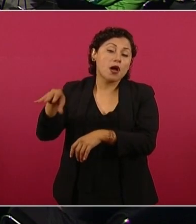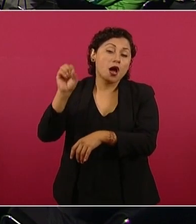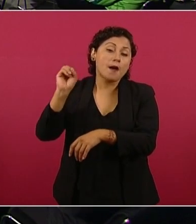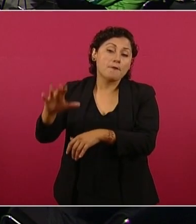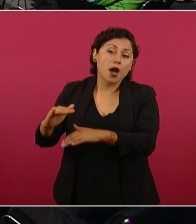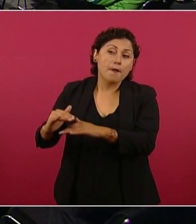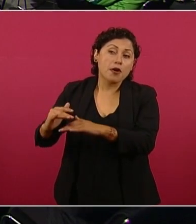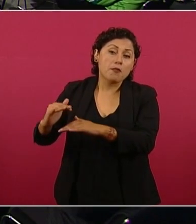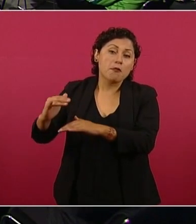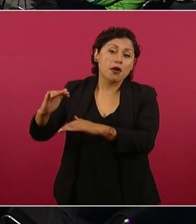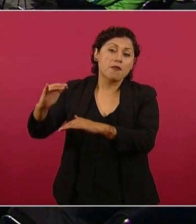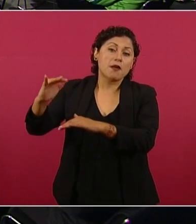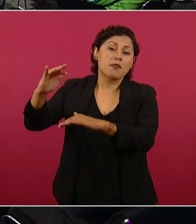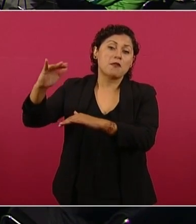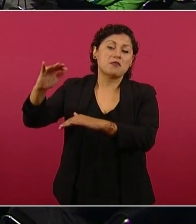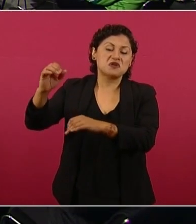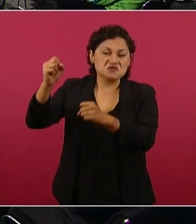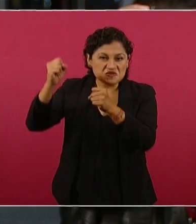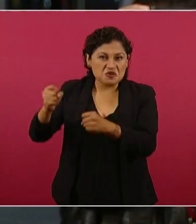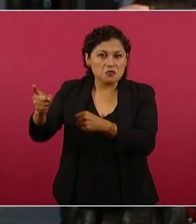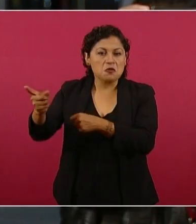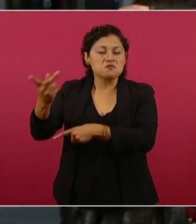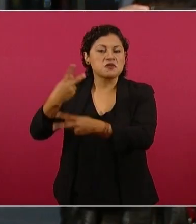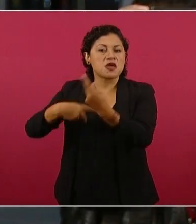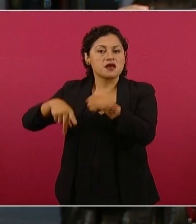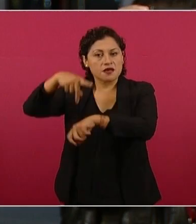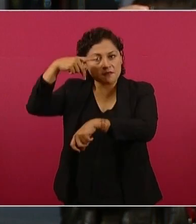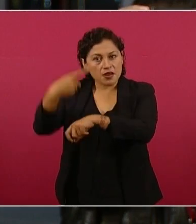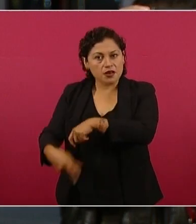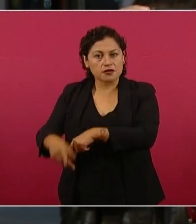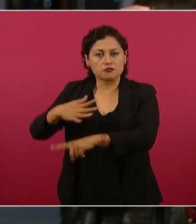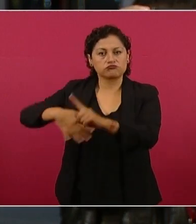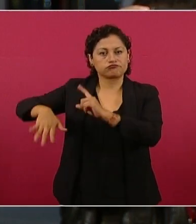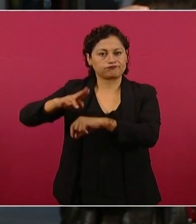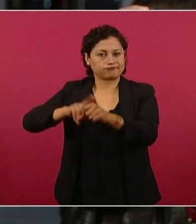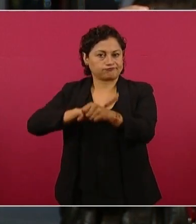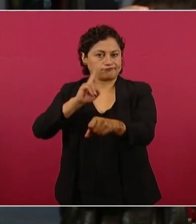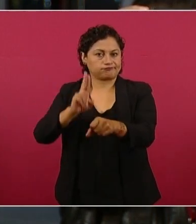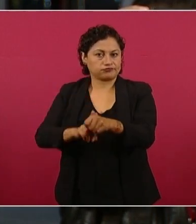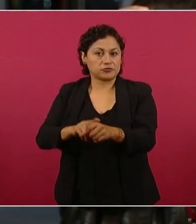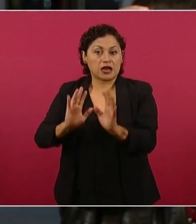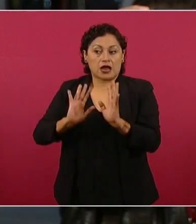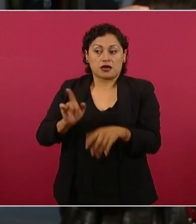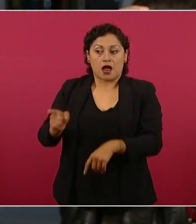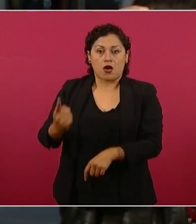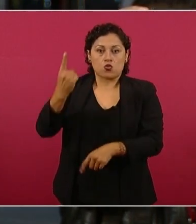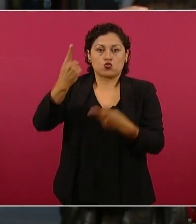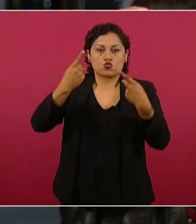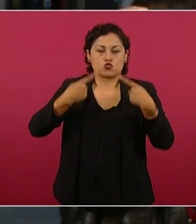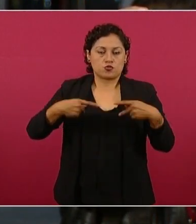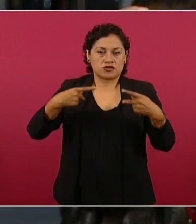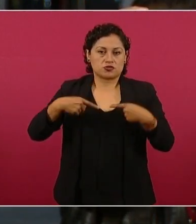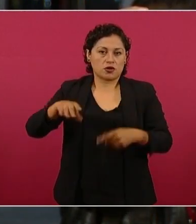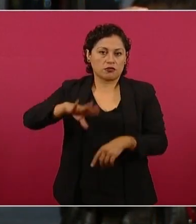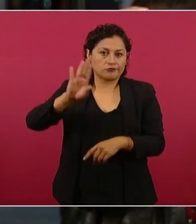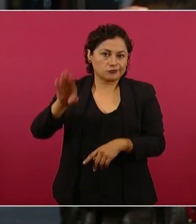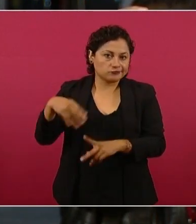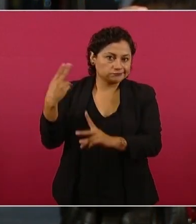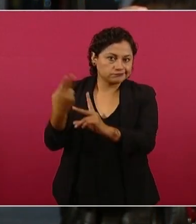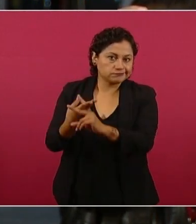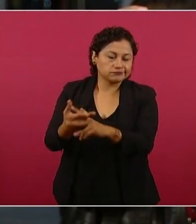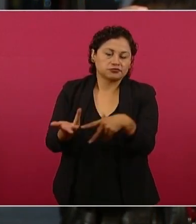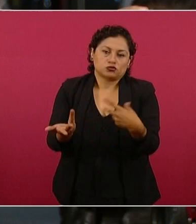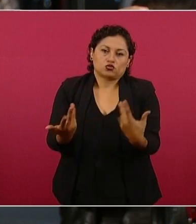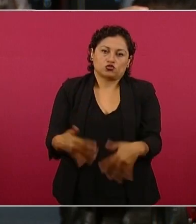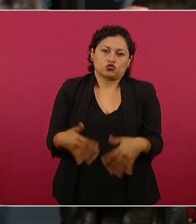cosas tóxicas, pues, contra el medio ambiente. Ya hay un muerto, y acusan